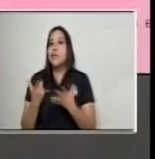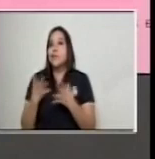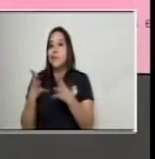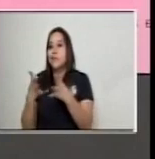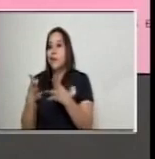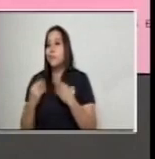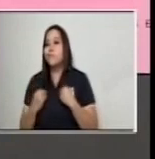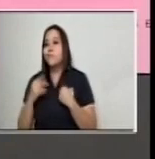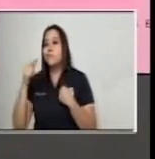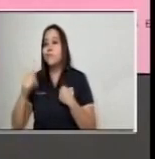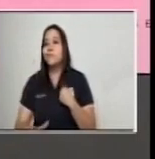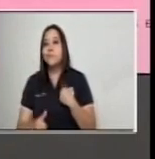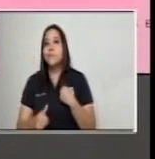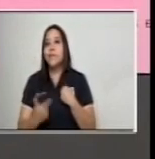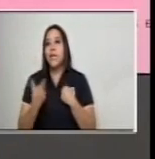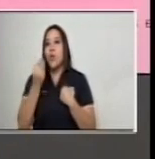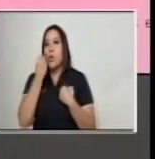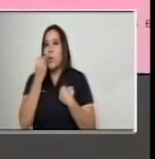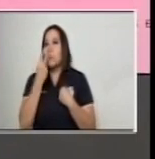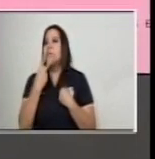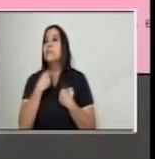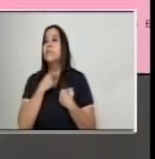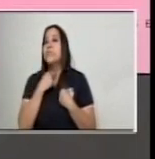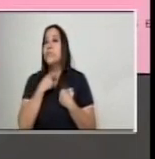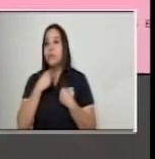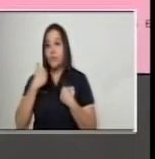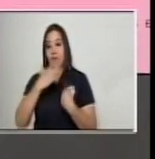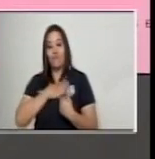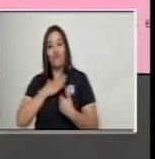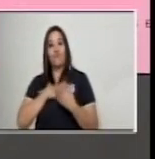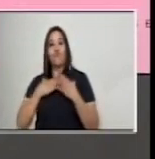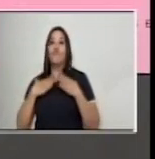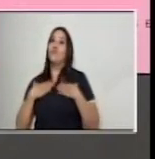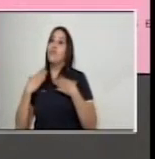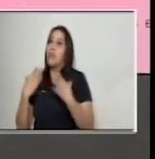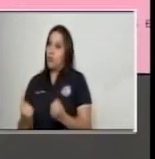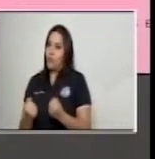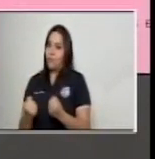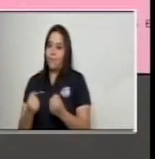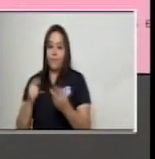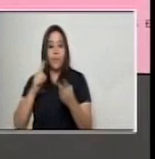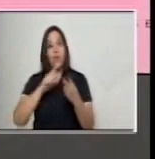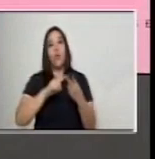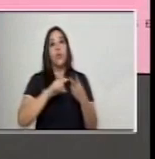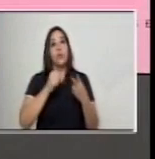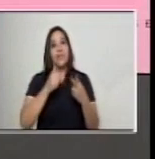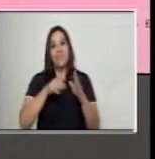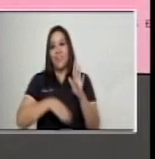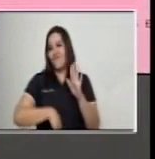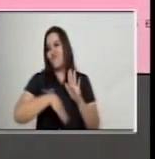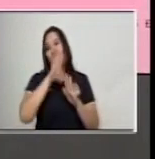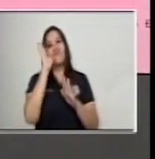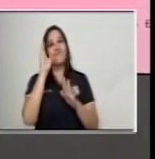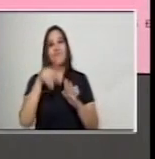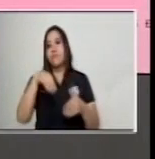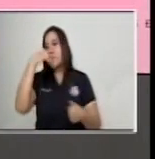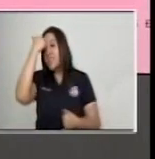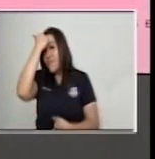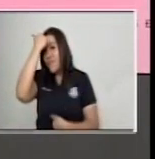dañinos para la salud. Otro ejemplo de proposición sería, están aumentando las